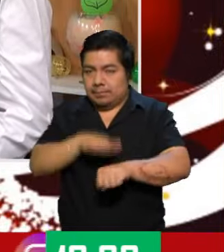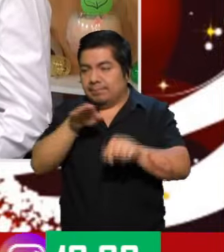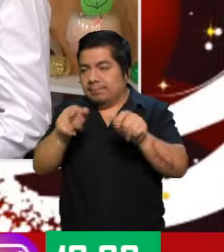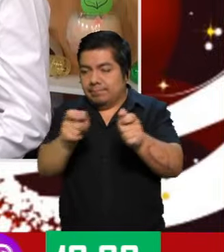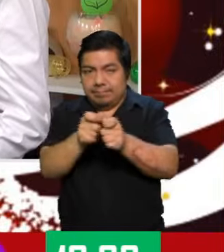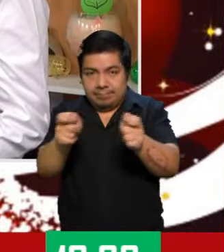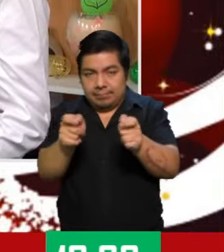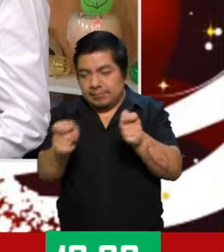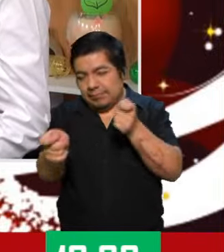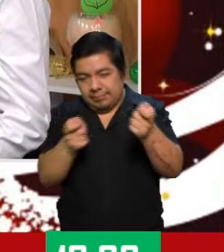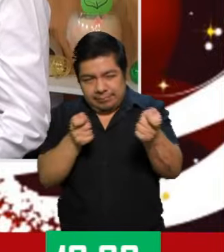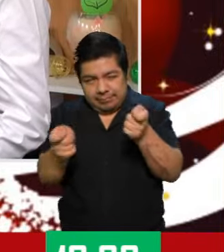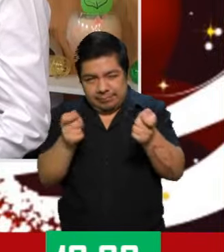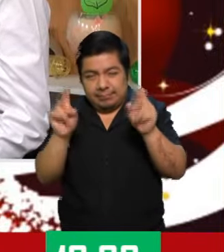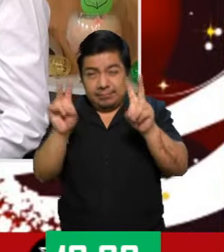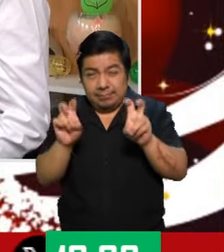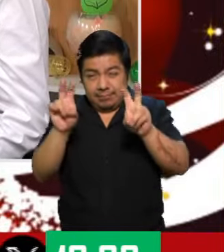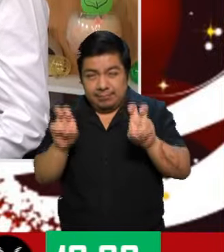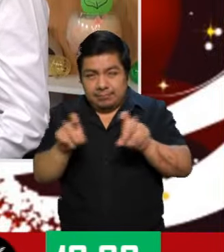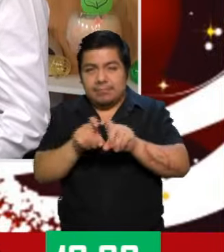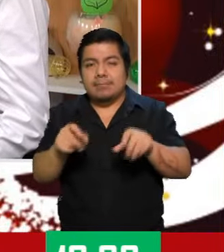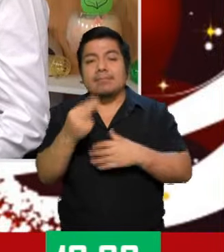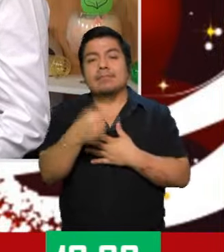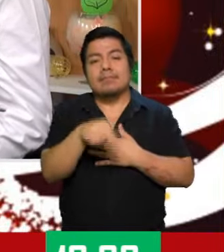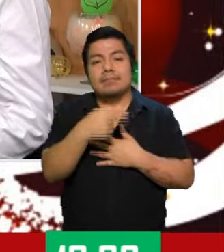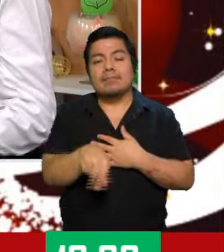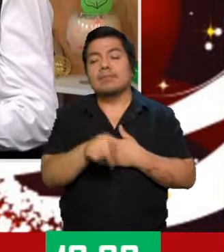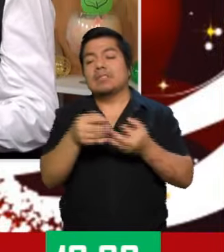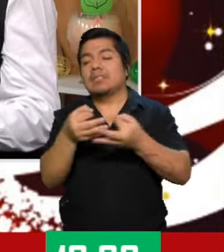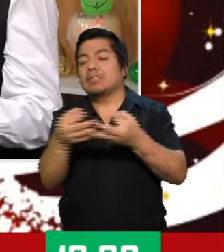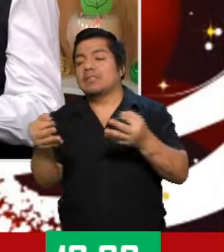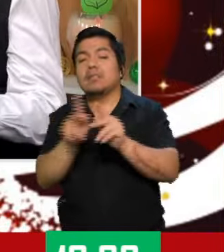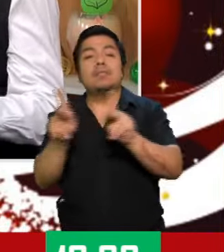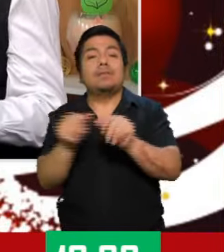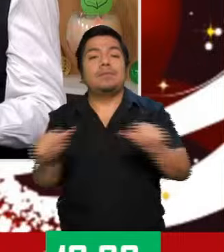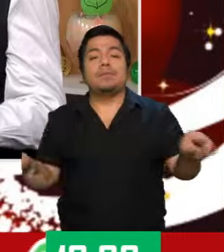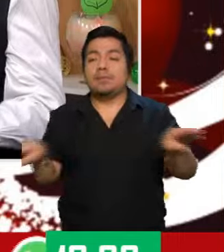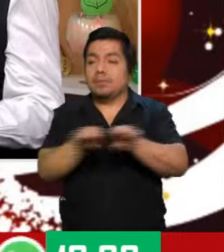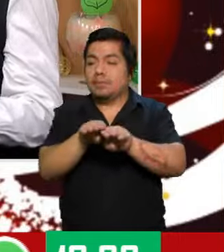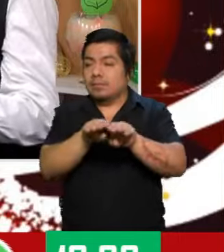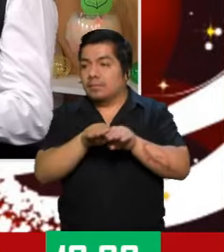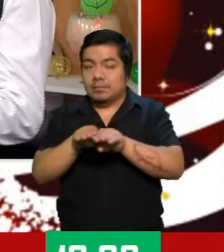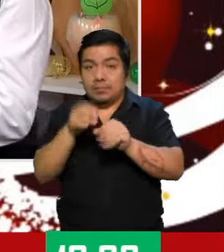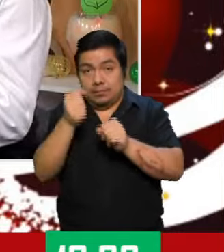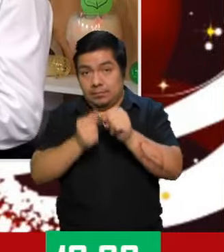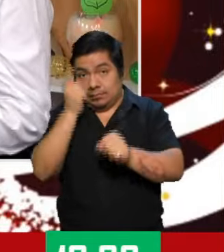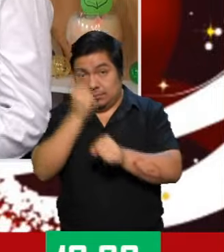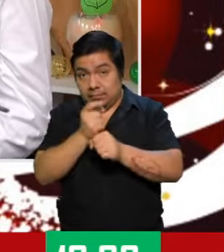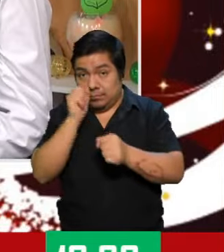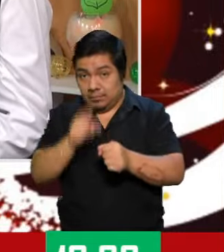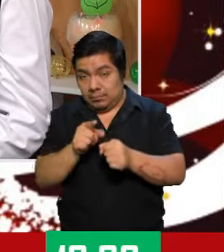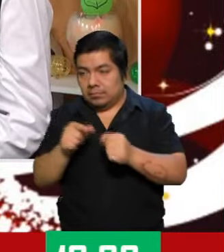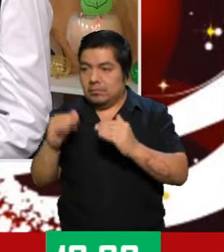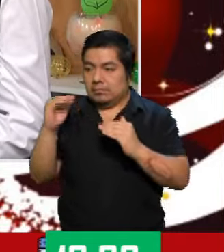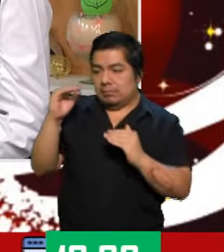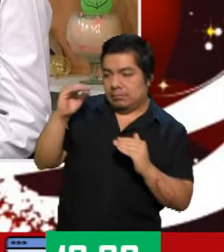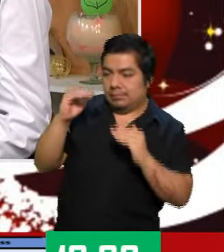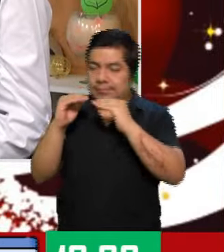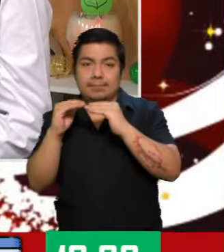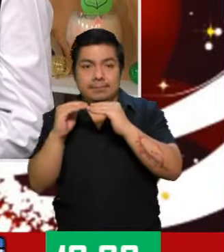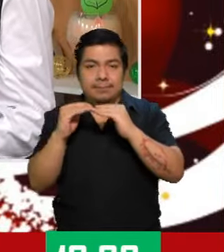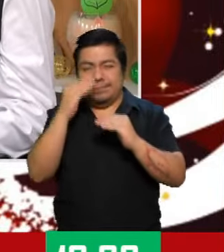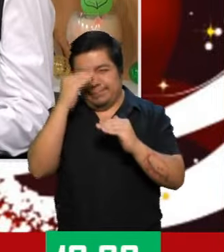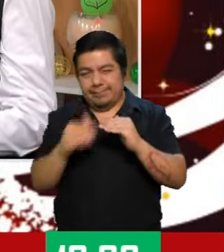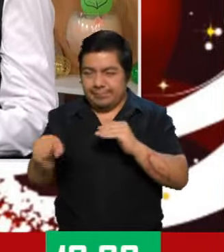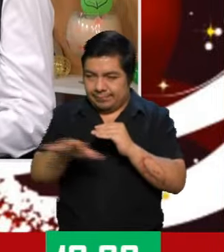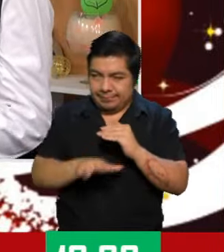estrategia que ella llama territorios de paz y de igualdad, que no solo tiene que ver con la seguridad, sino de cerrar brechas de desigualdad